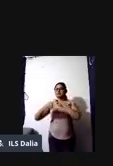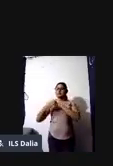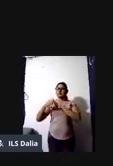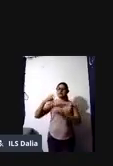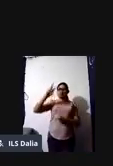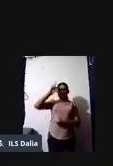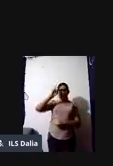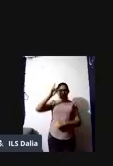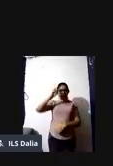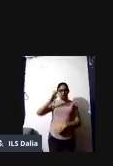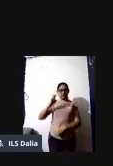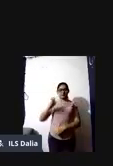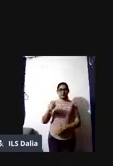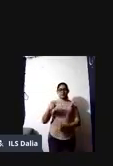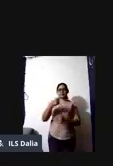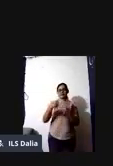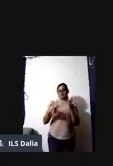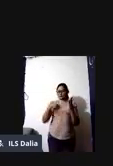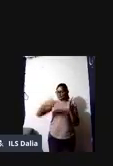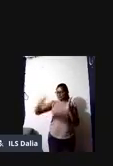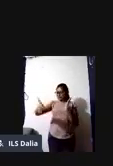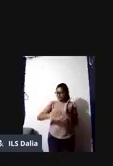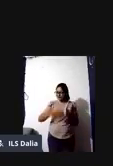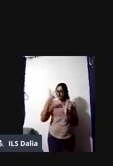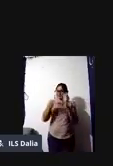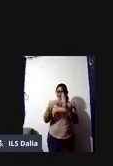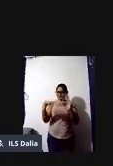culpa. Las repito para que no quede duda.